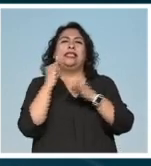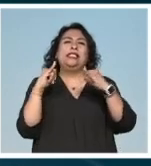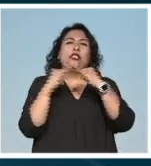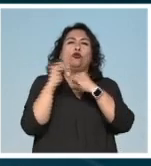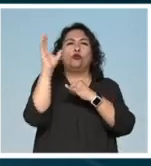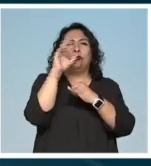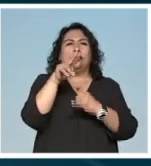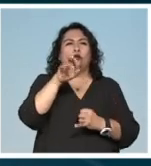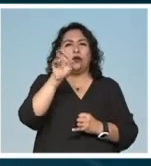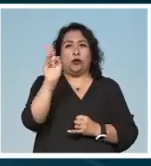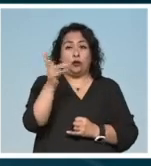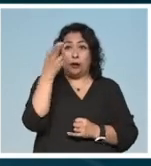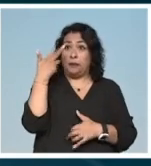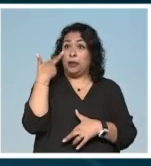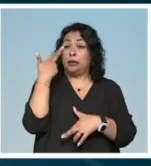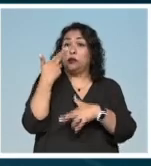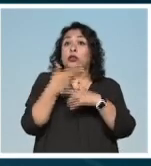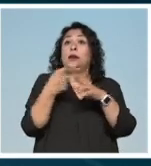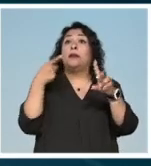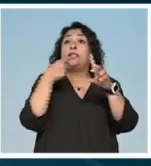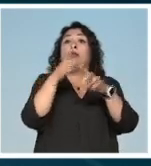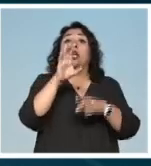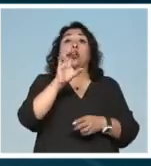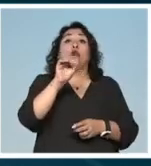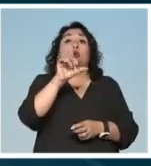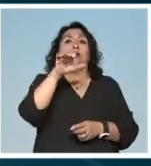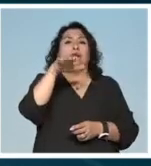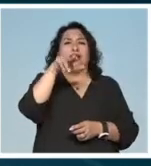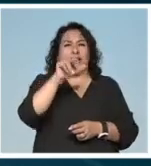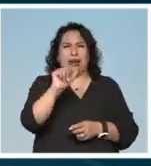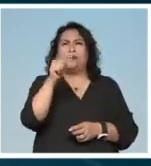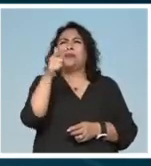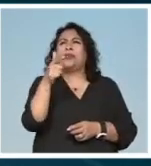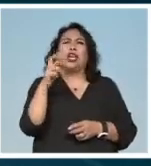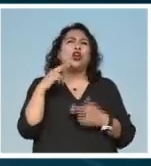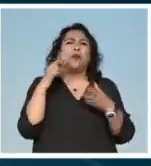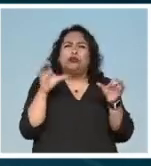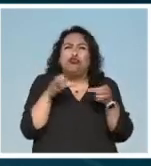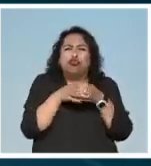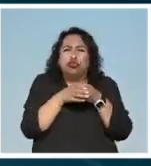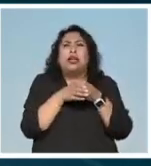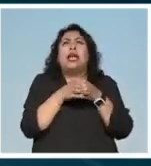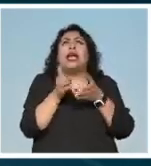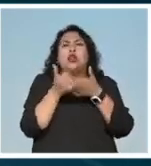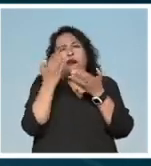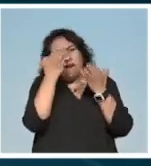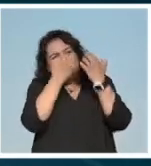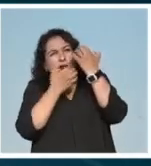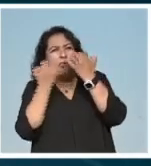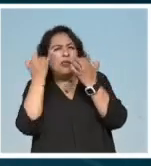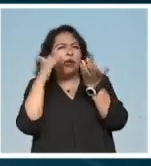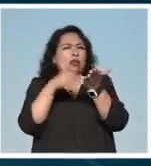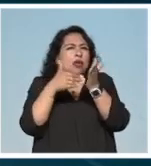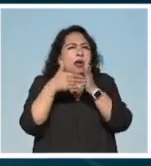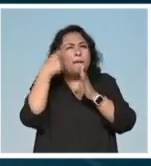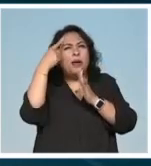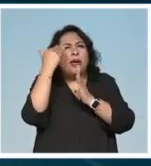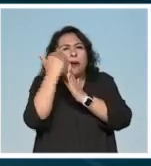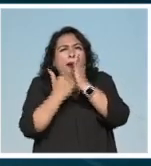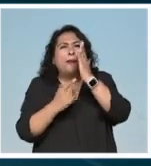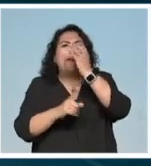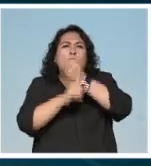Nucleares de la UNAM y responsable de la misión Colmena. Los microrobots instalados ayudarán a evaluar estrategias para mitigar efectos